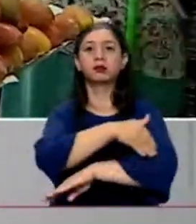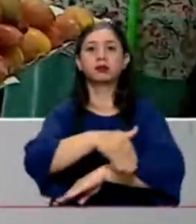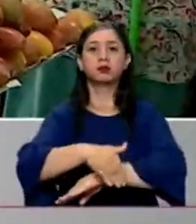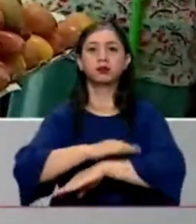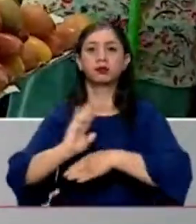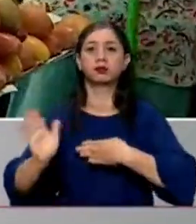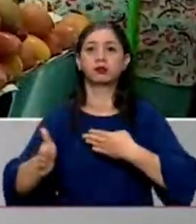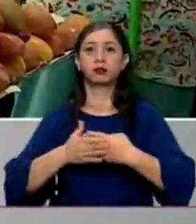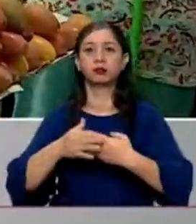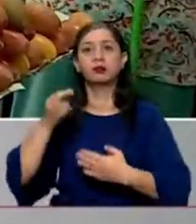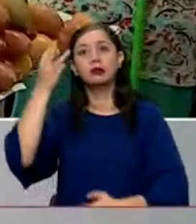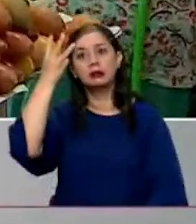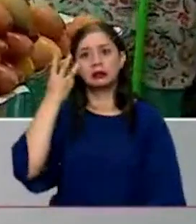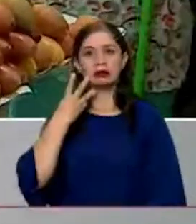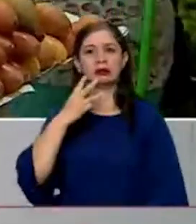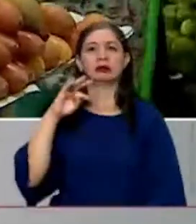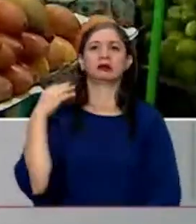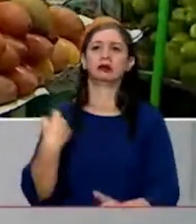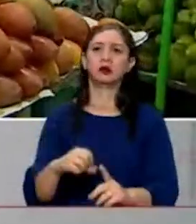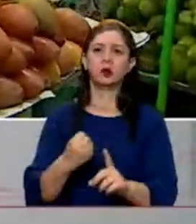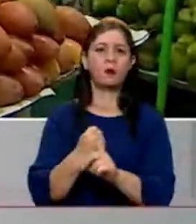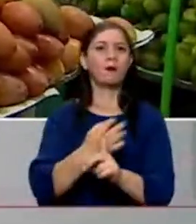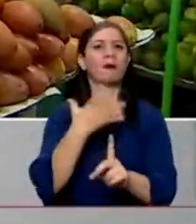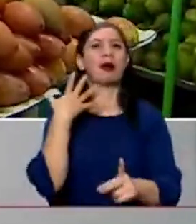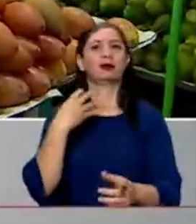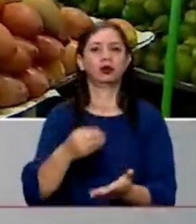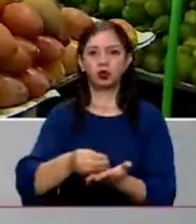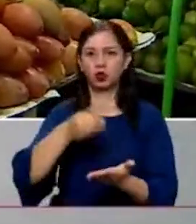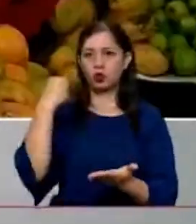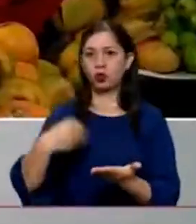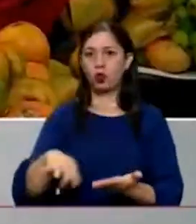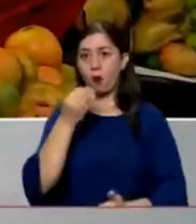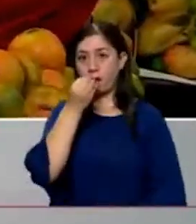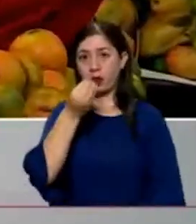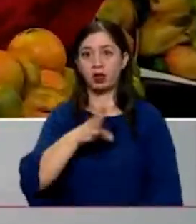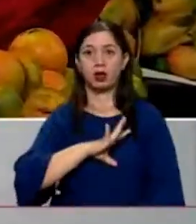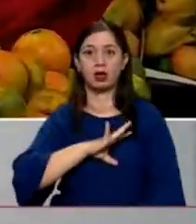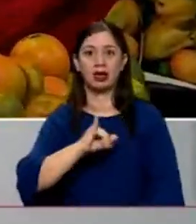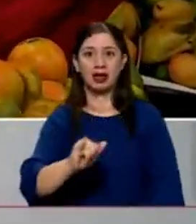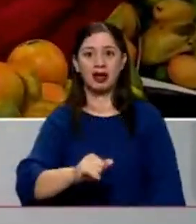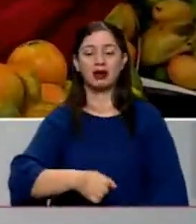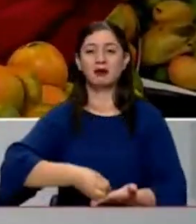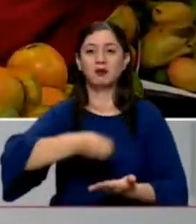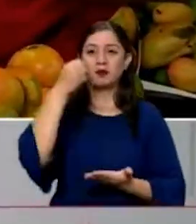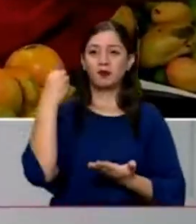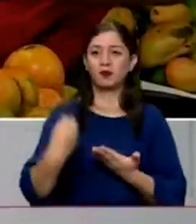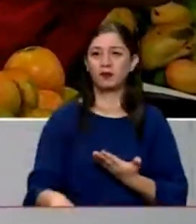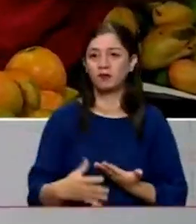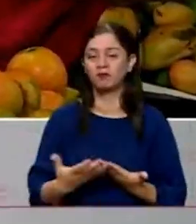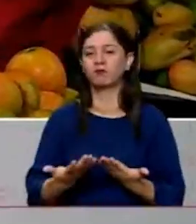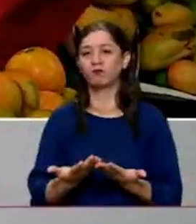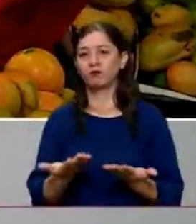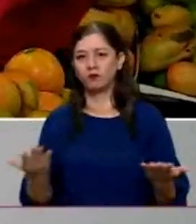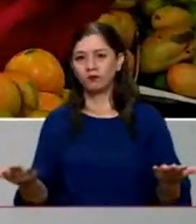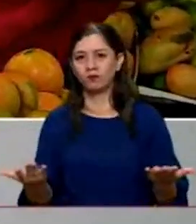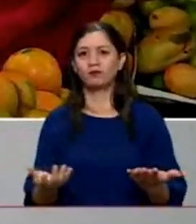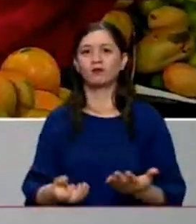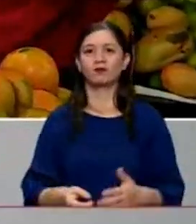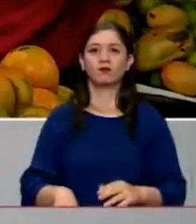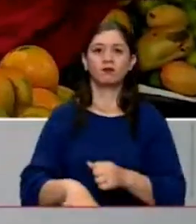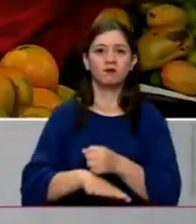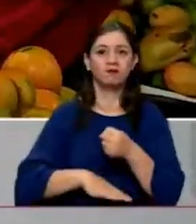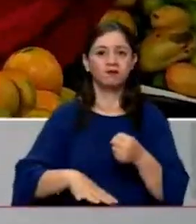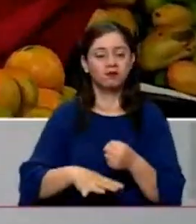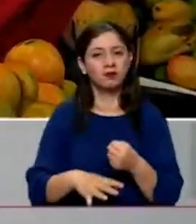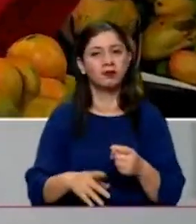prolongó durante 3 días impactó los precios de la canasta familiar. En Cali, por ejemplo, hay incremento en el precio de algunos productos de la canasta